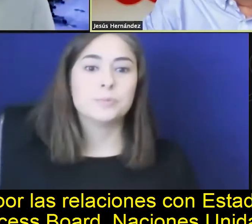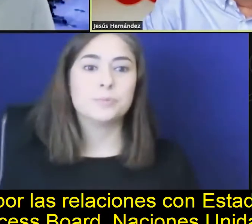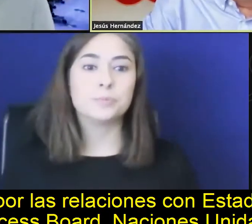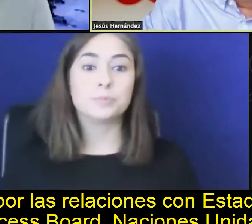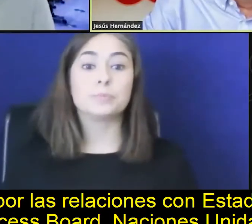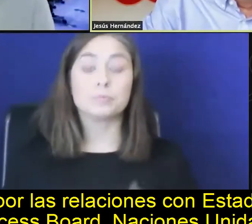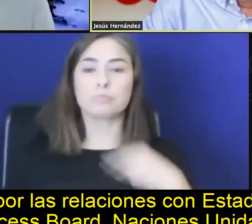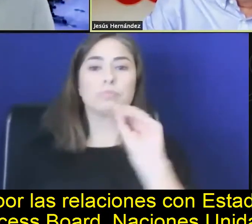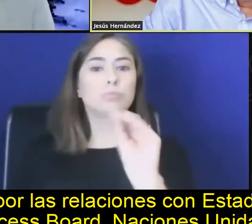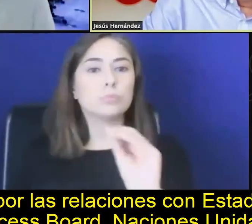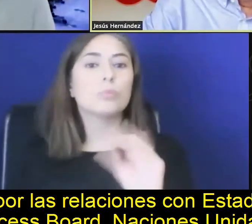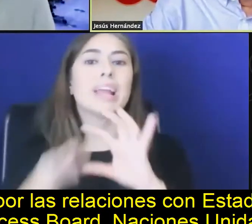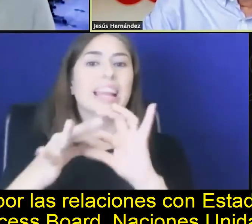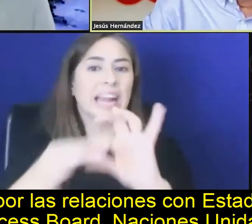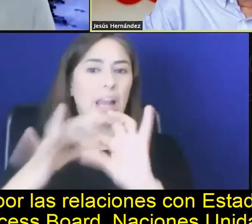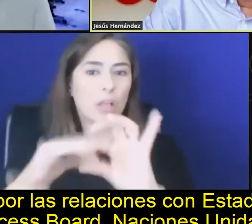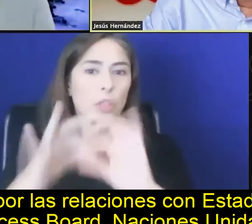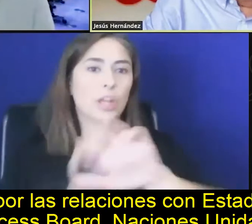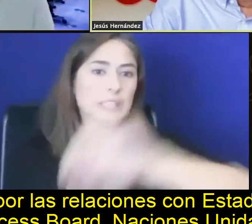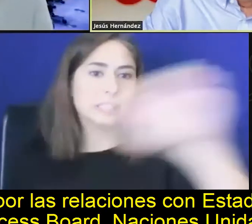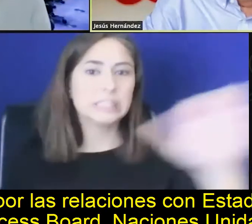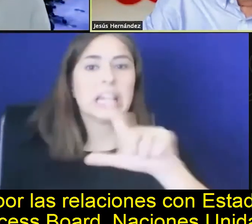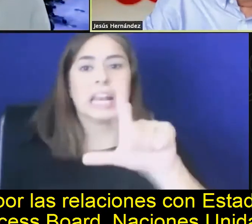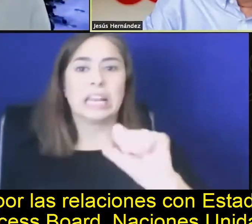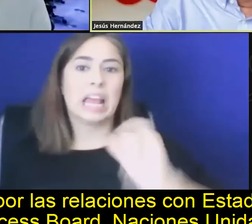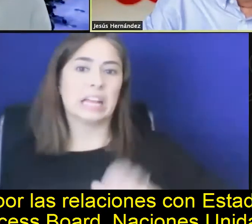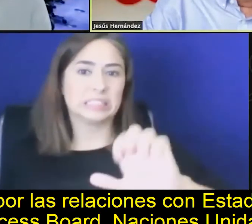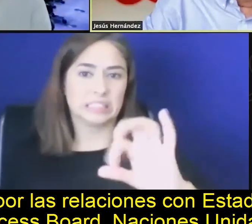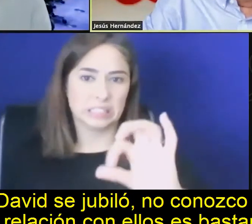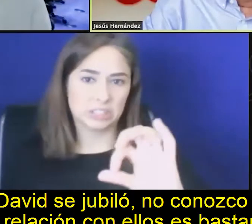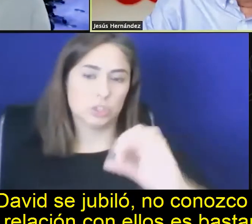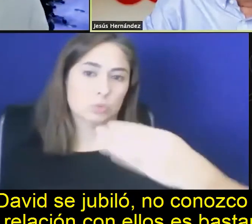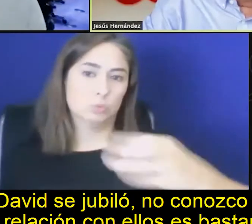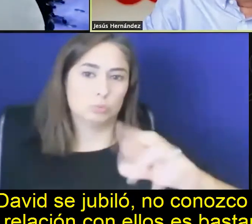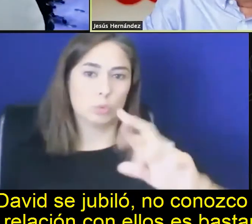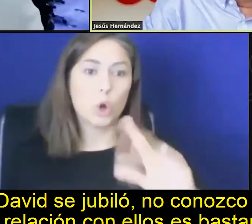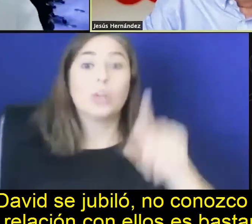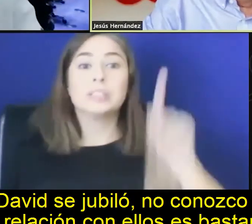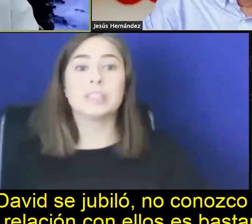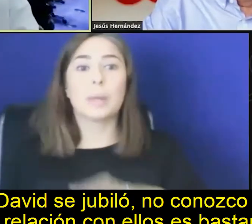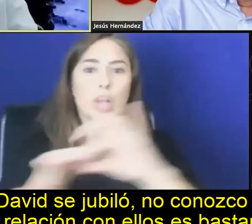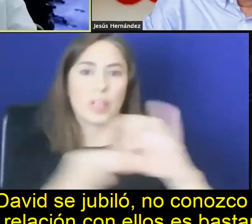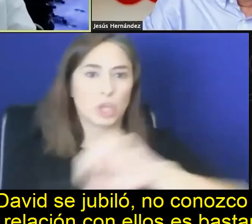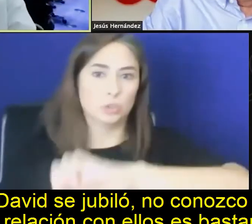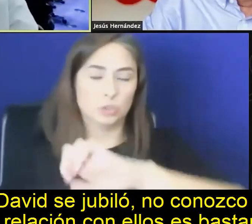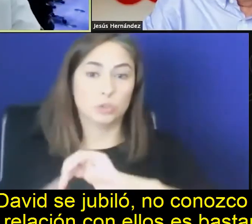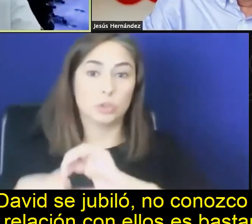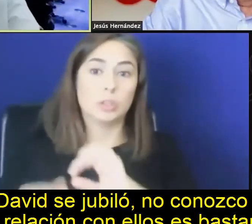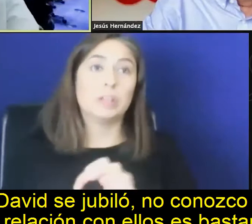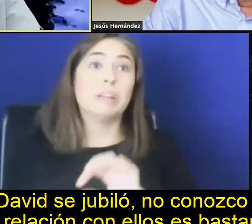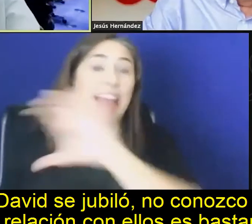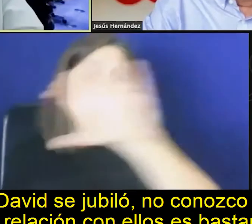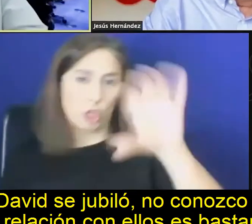con el Access Board, Sí, con Naciones Unidas. Nuestro buen amigo David se jubiló sí, y se jubiló, sí,